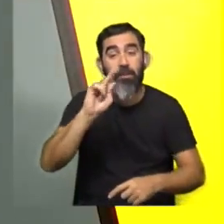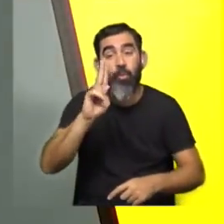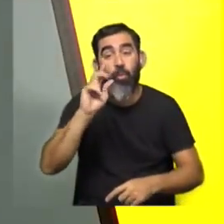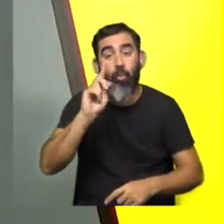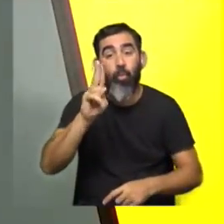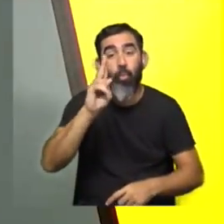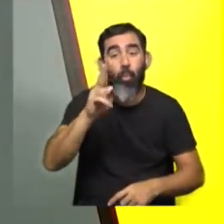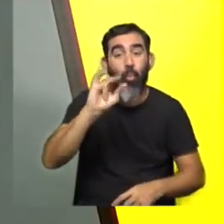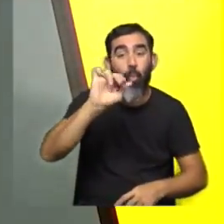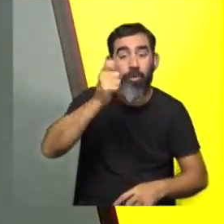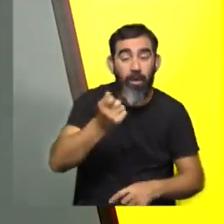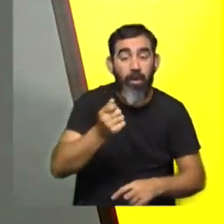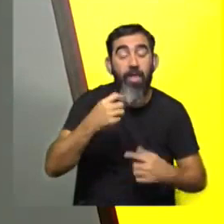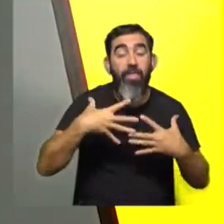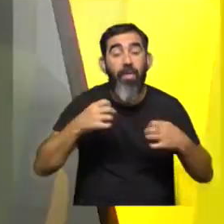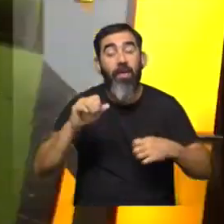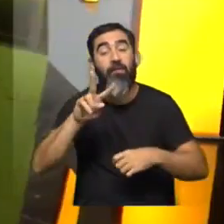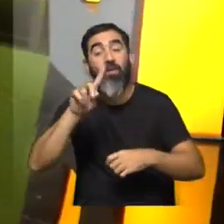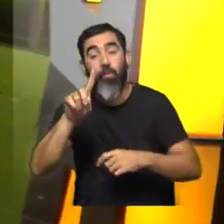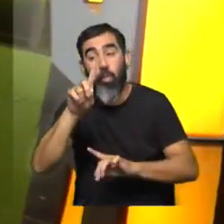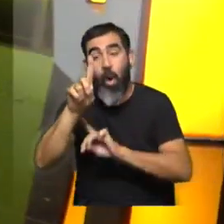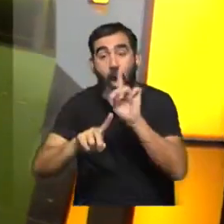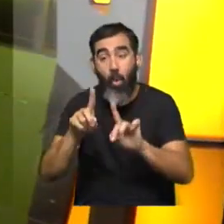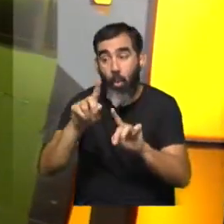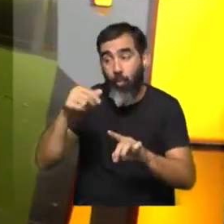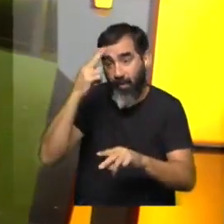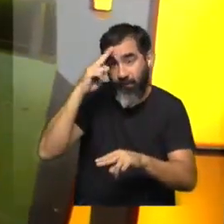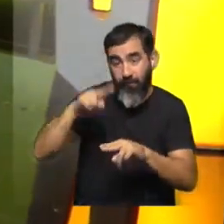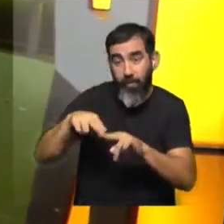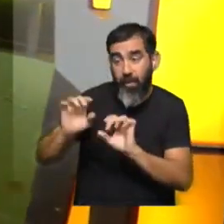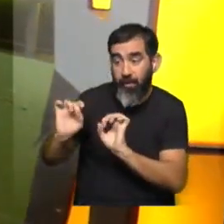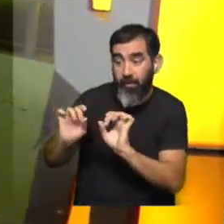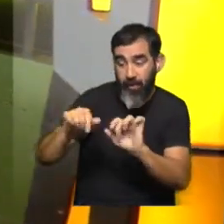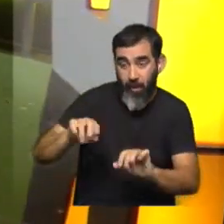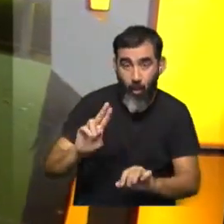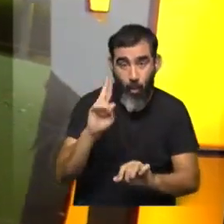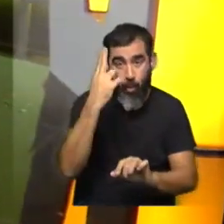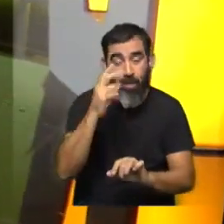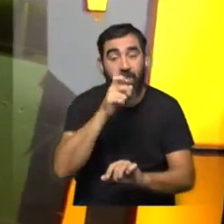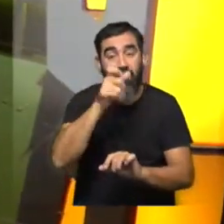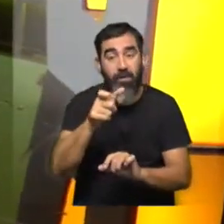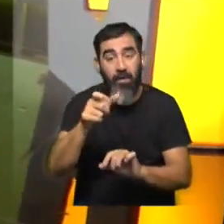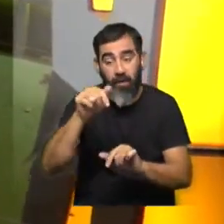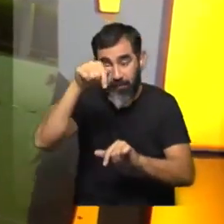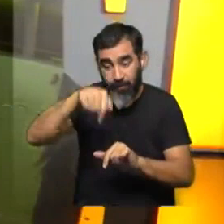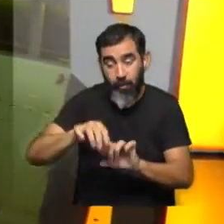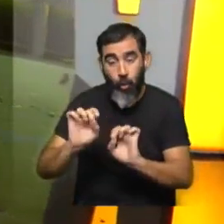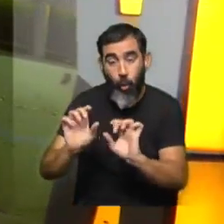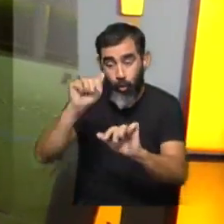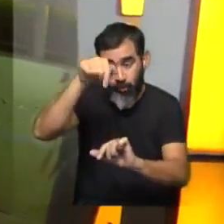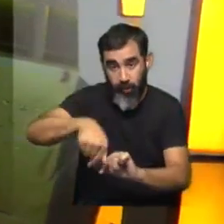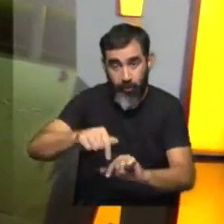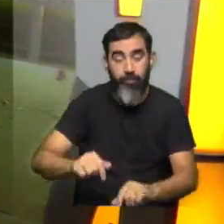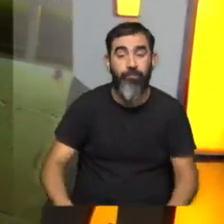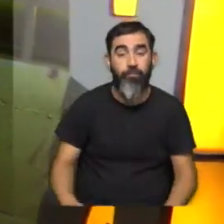21. De los de chikungunya muchos son autóctonos. Claro, o sea, esa es la novedad, ¿no? Exactamente, que quiere decir que se contagiaron aquí.